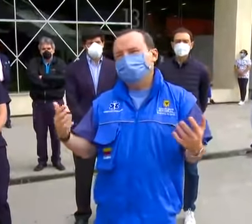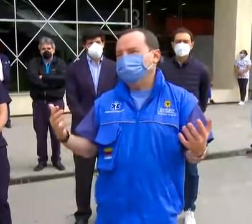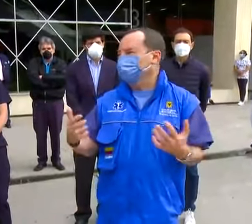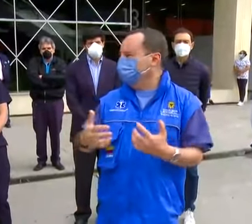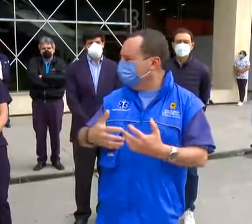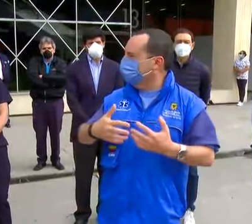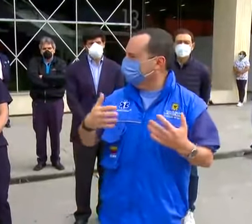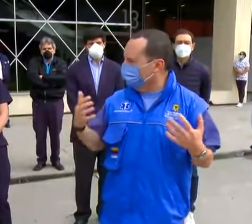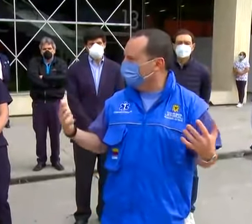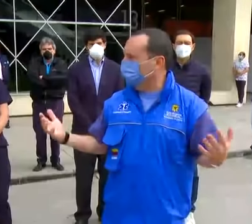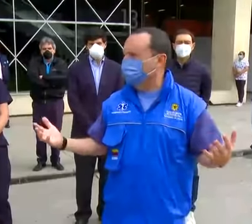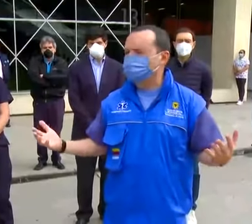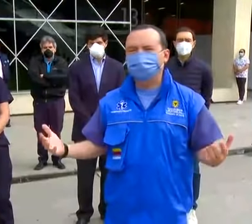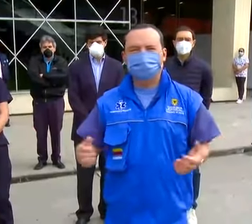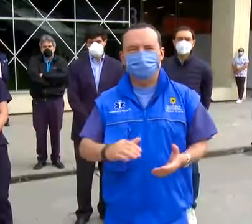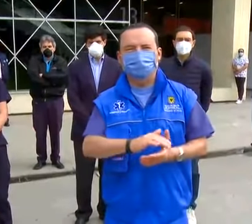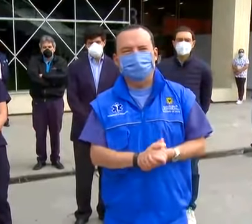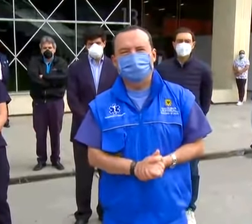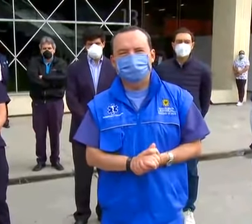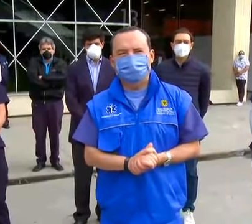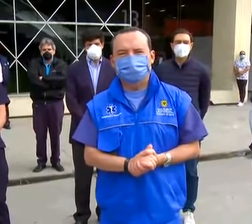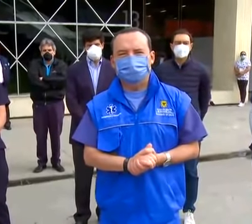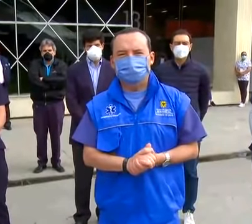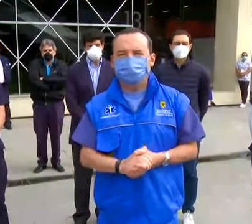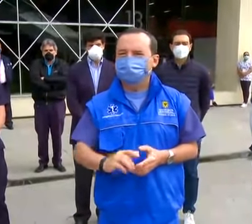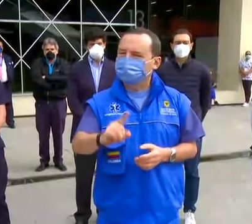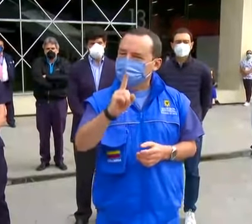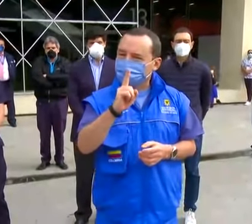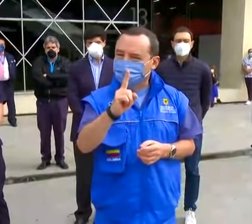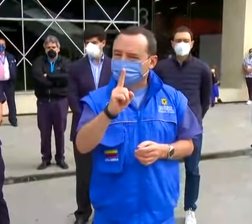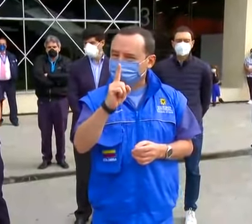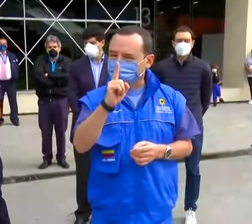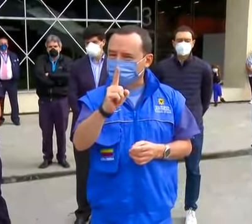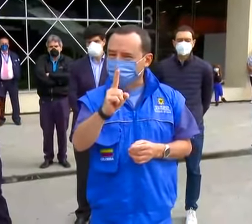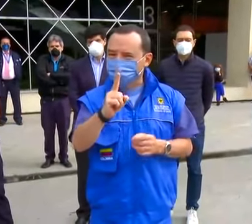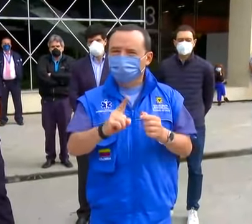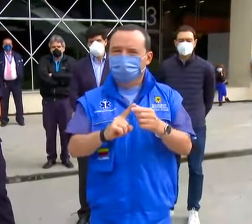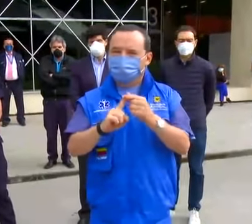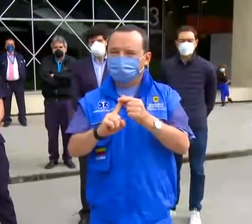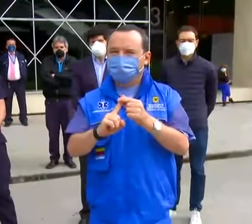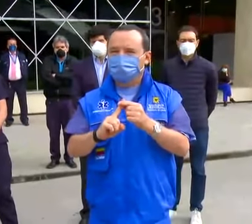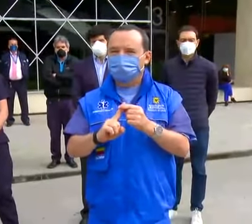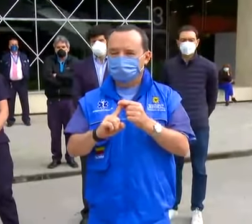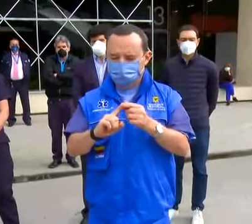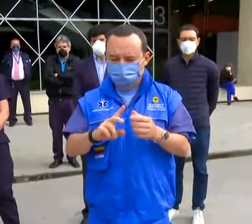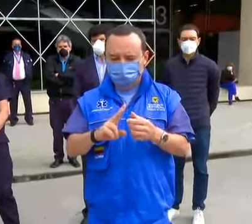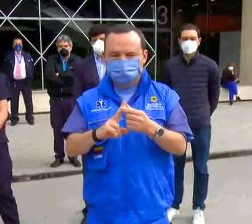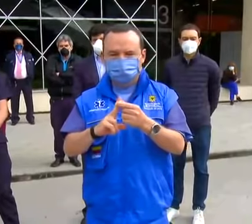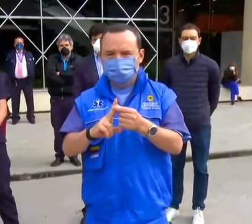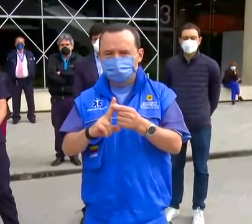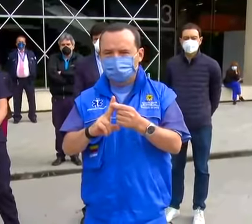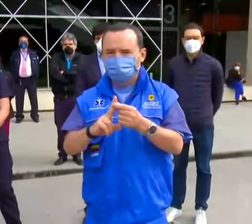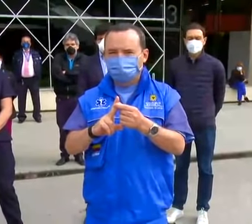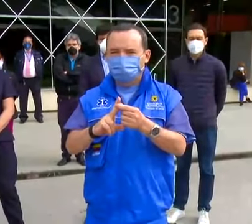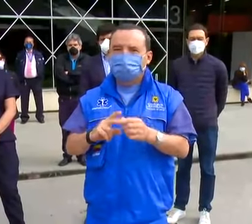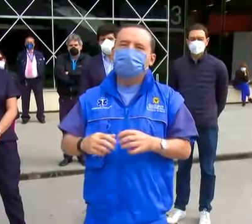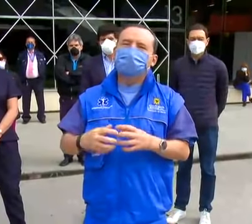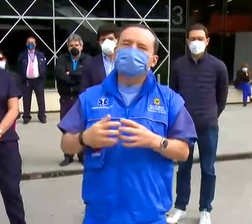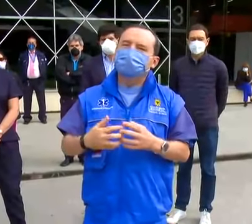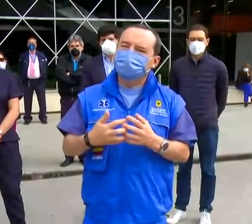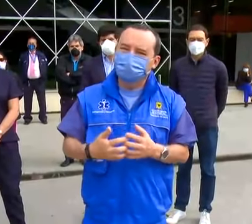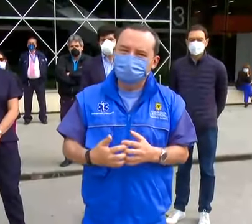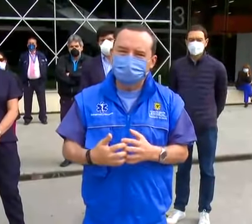la red hospitalaria esté descongestionada y pueda responder para los pacientes críticos. Entonces, uno, el tema de las líneas telefónicas. Dos,